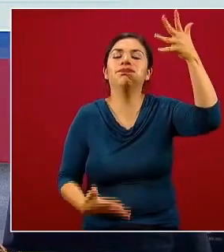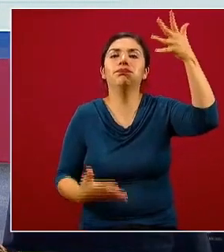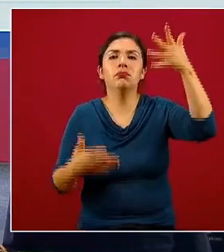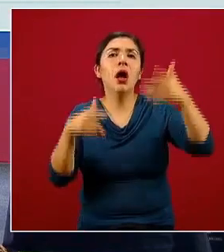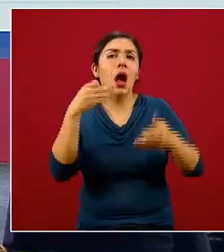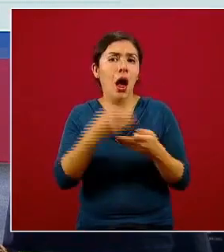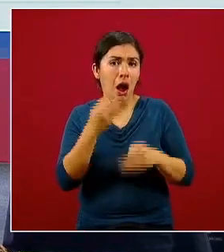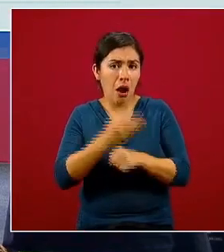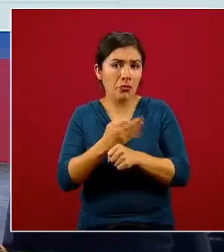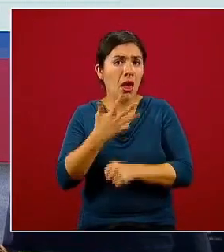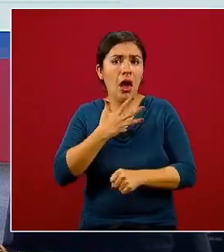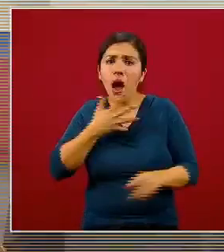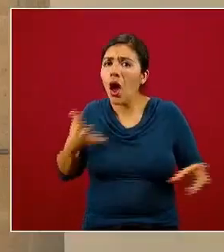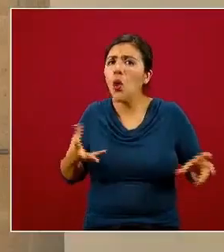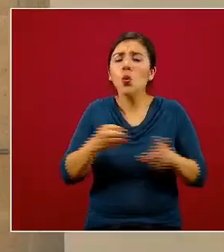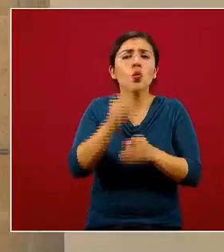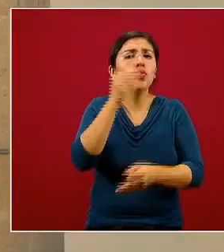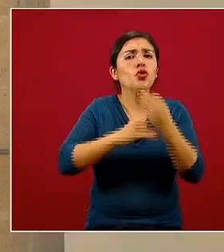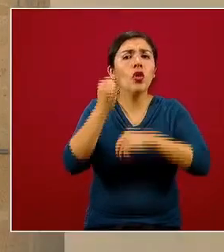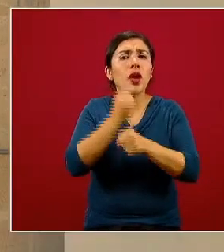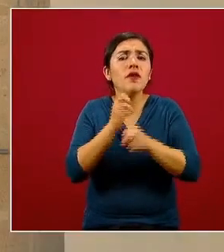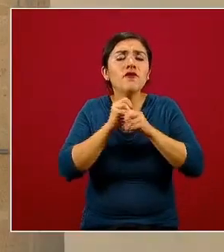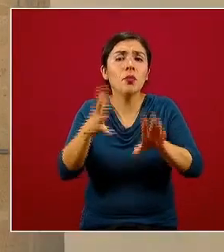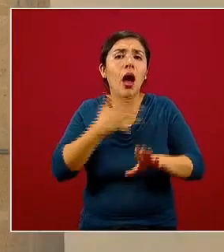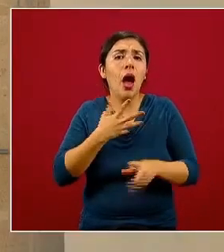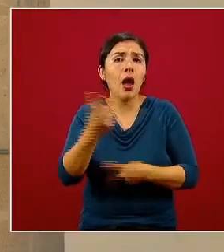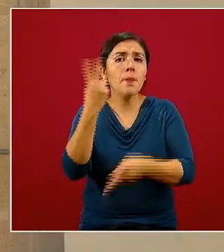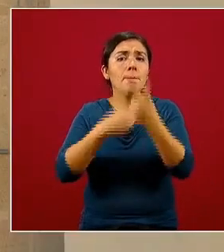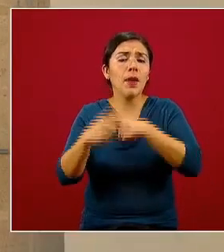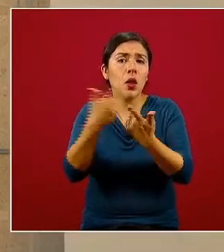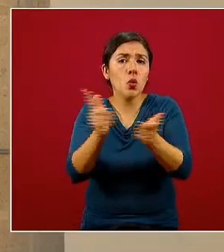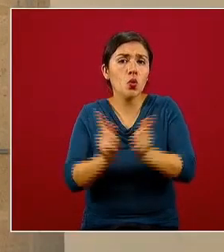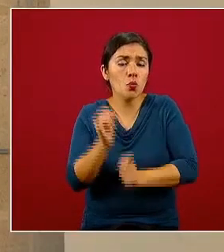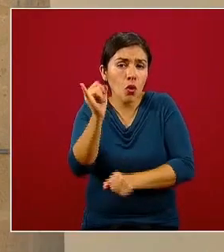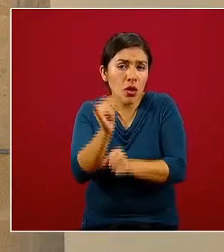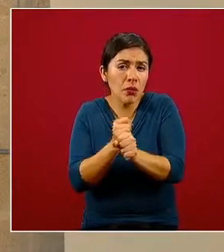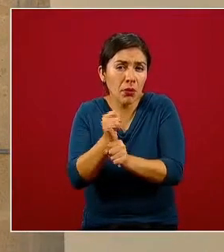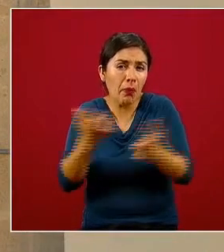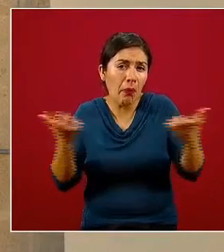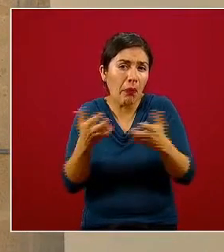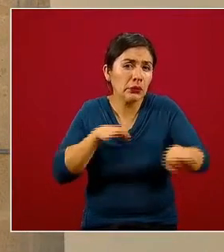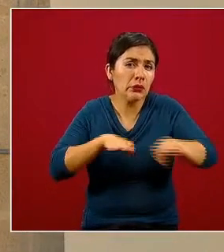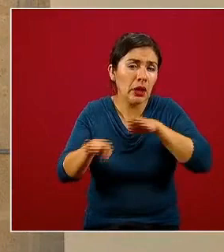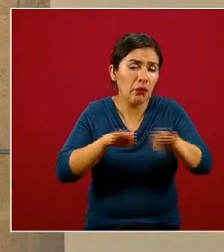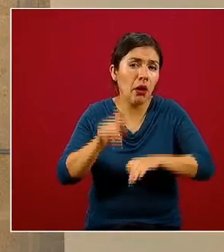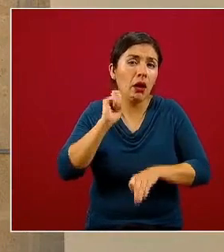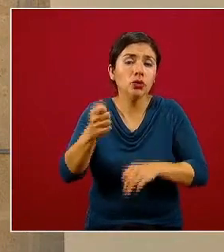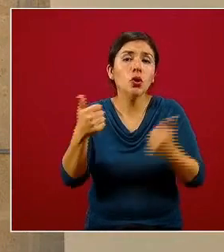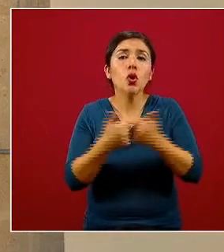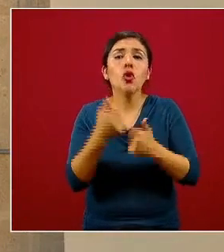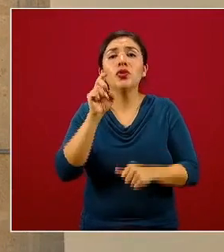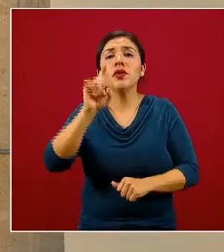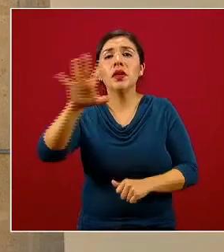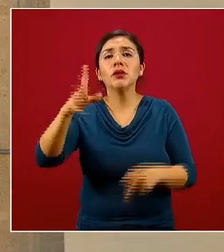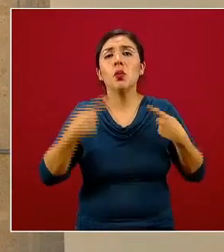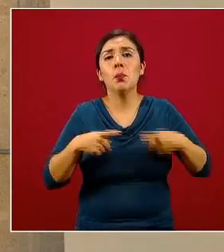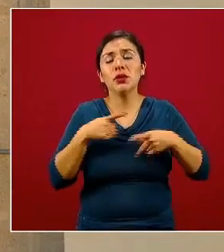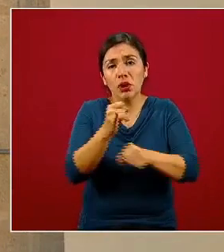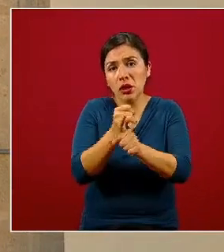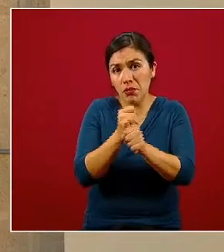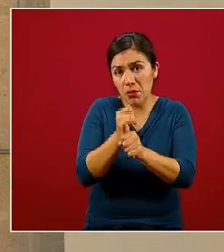están toda la información que se ha generado en este grupo de investigación, que tiene pues 35 investigadores